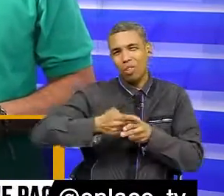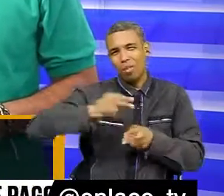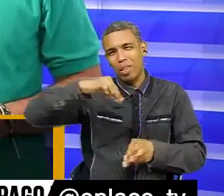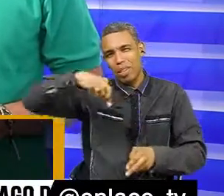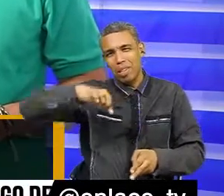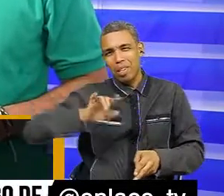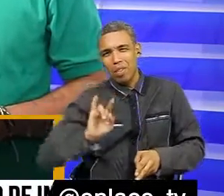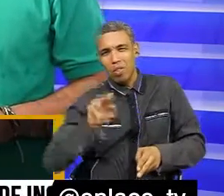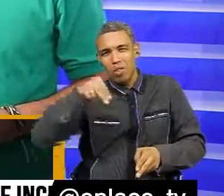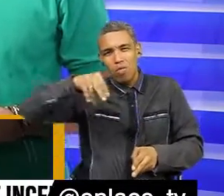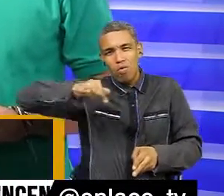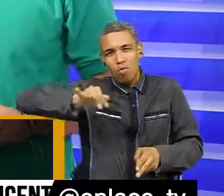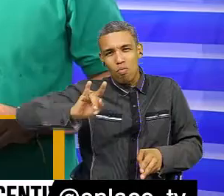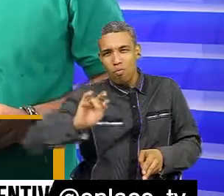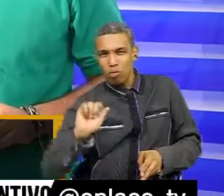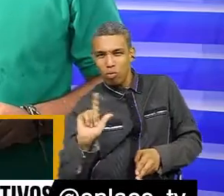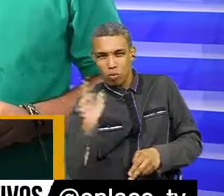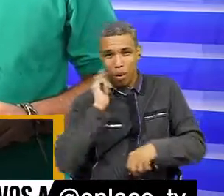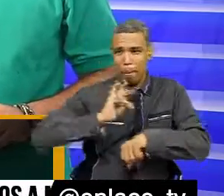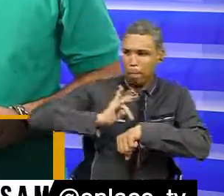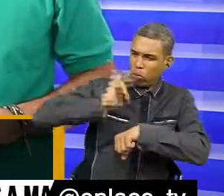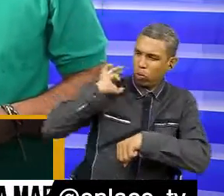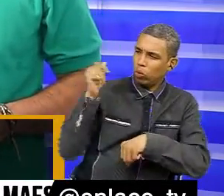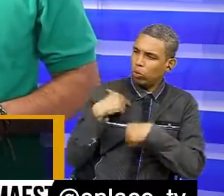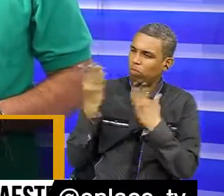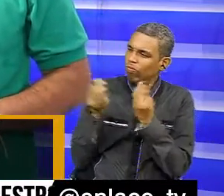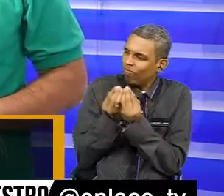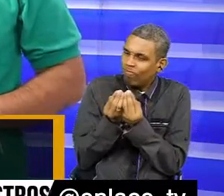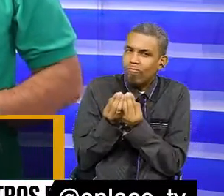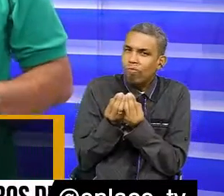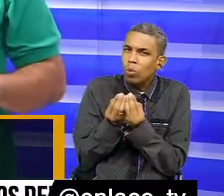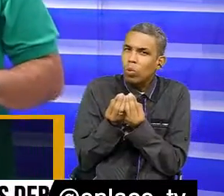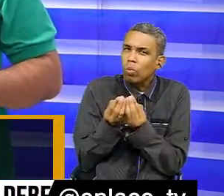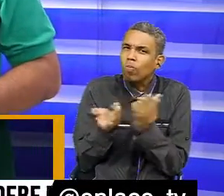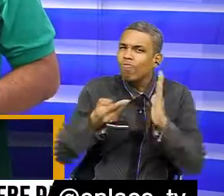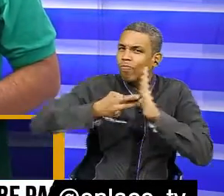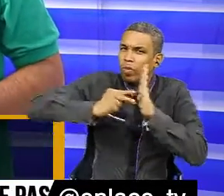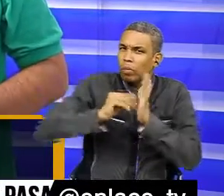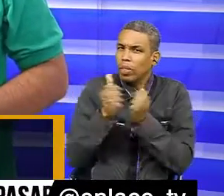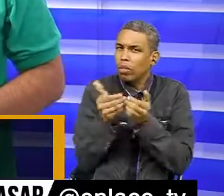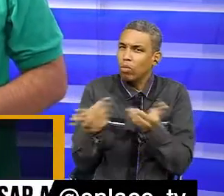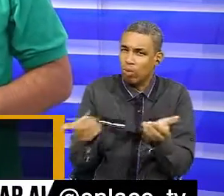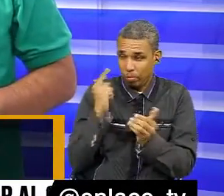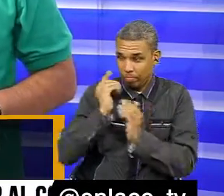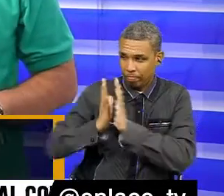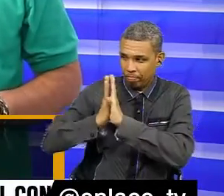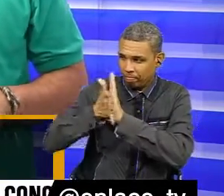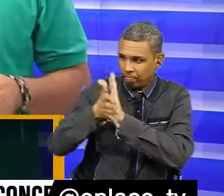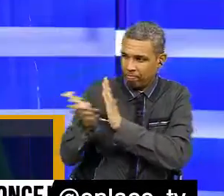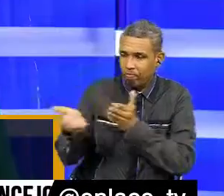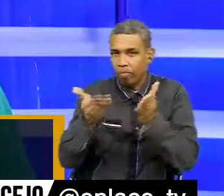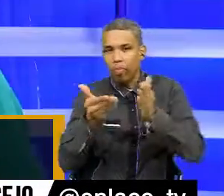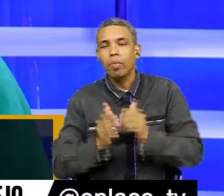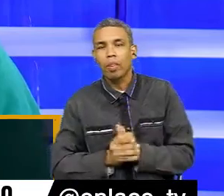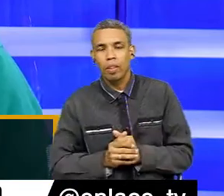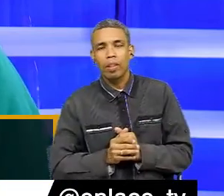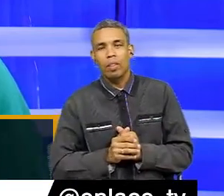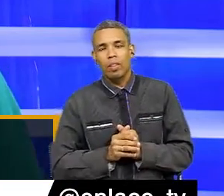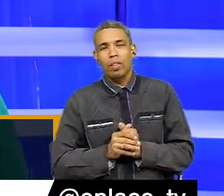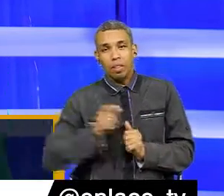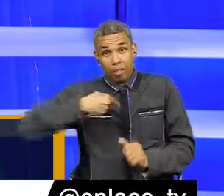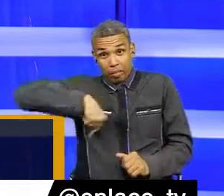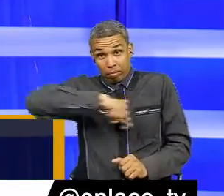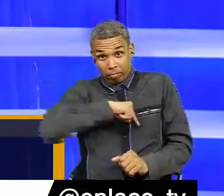qué trata el film con el cual se encuentran dentro de este concurso. Bueno, para empezar, la categoría en la que empezamos nosotros es la